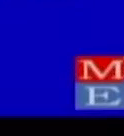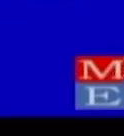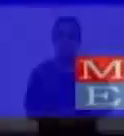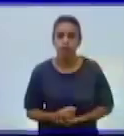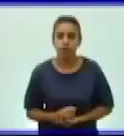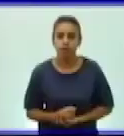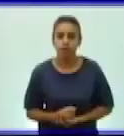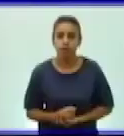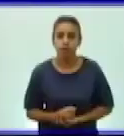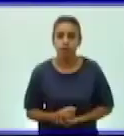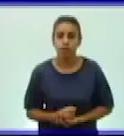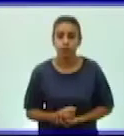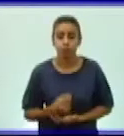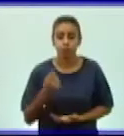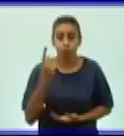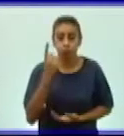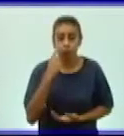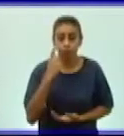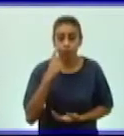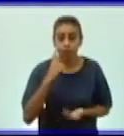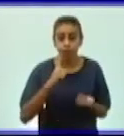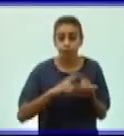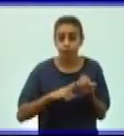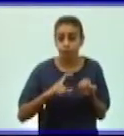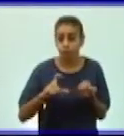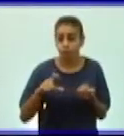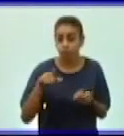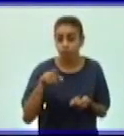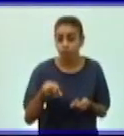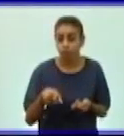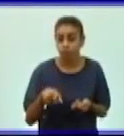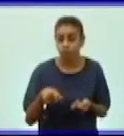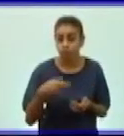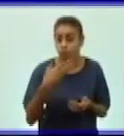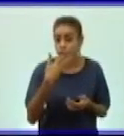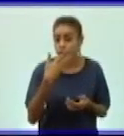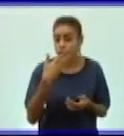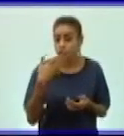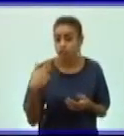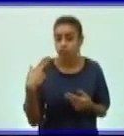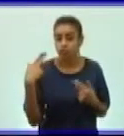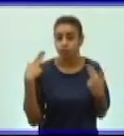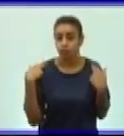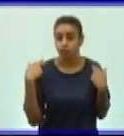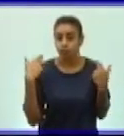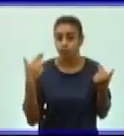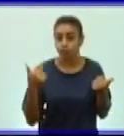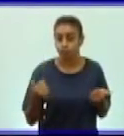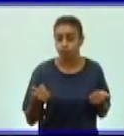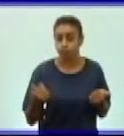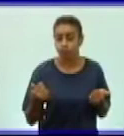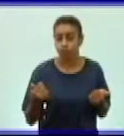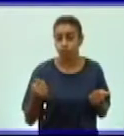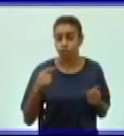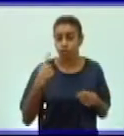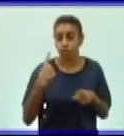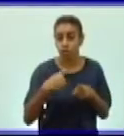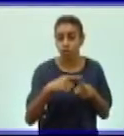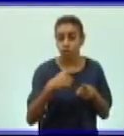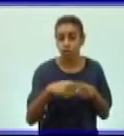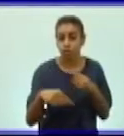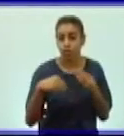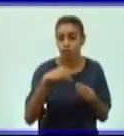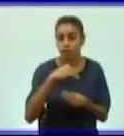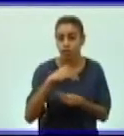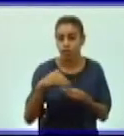Fíjense, muchachos, cómo el partido va a ir perdiendo ese rol dirigente de la sociedad soviética y cómo van a ir surgiendo otras tendencias